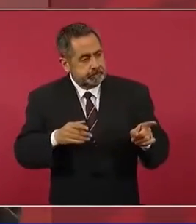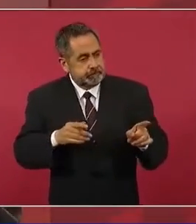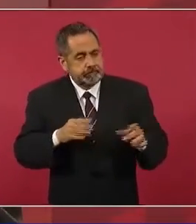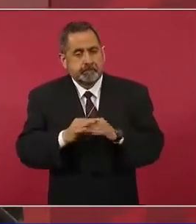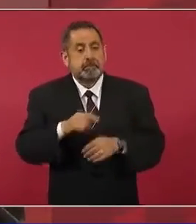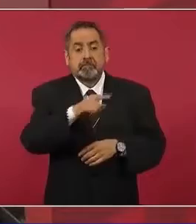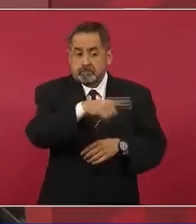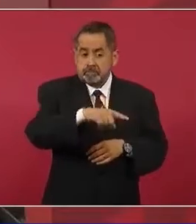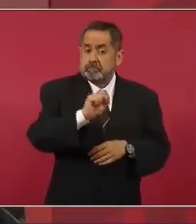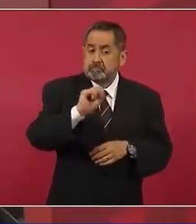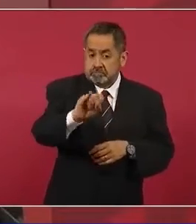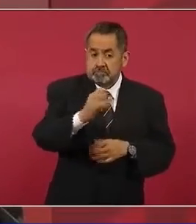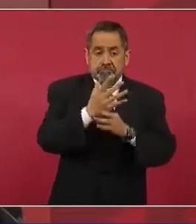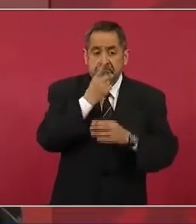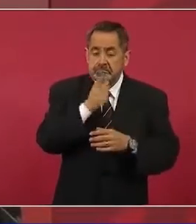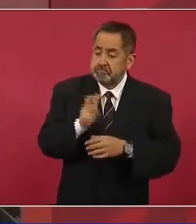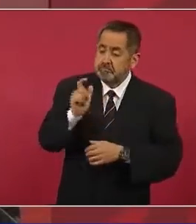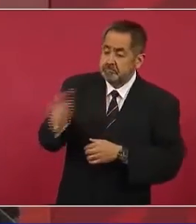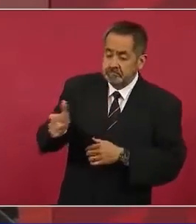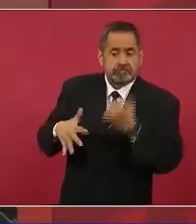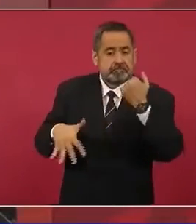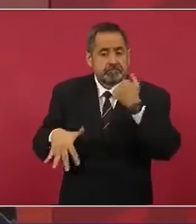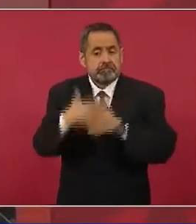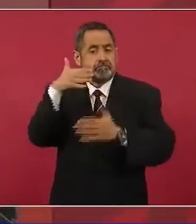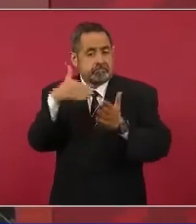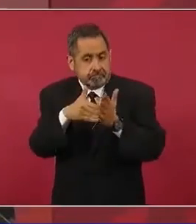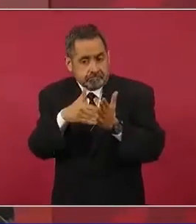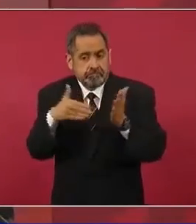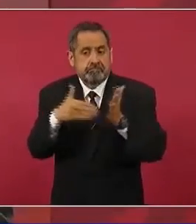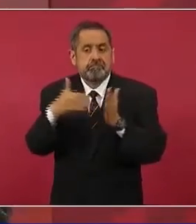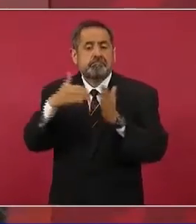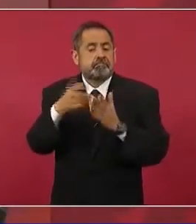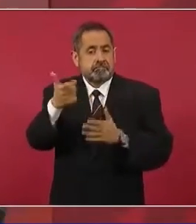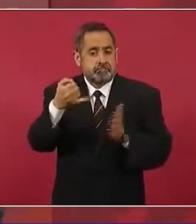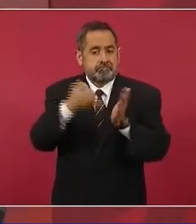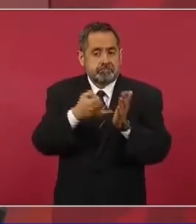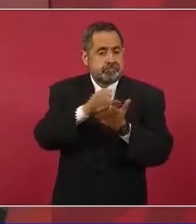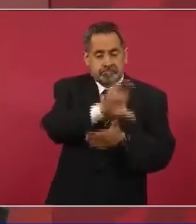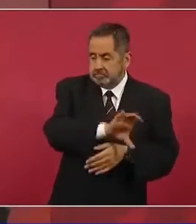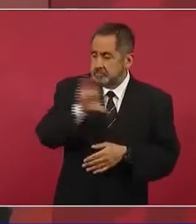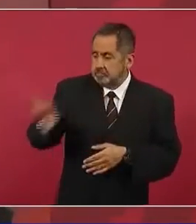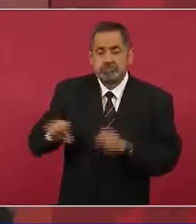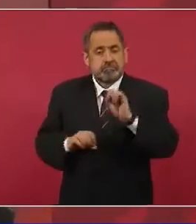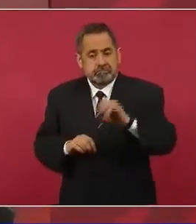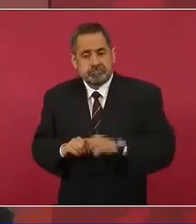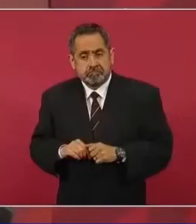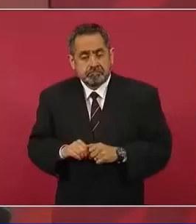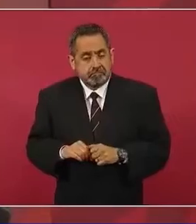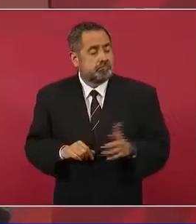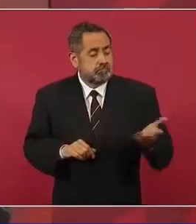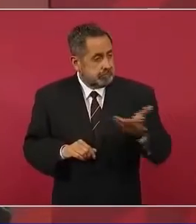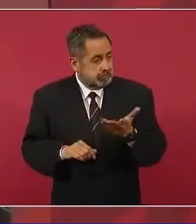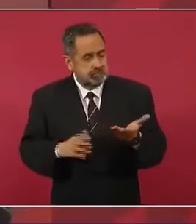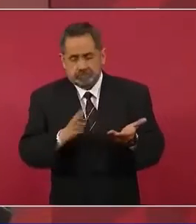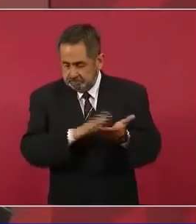van a pagar 15 mil millones de pesos de impuestos por esa operación